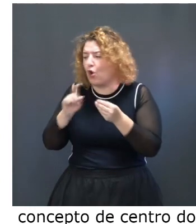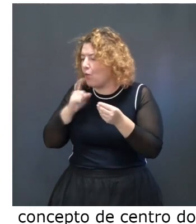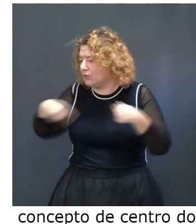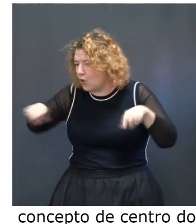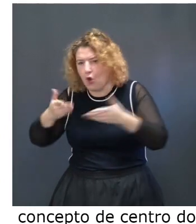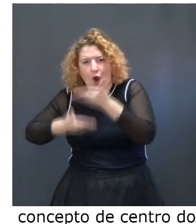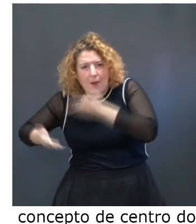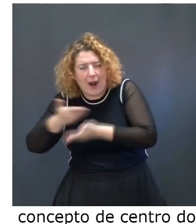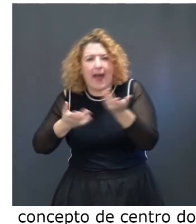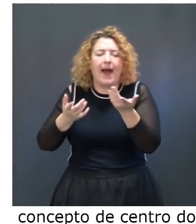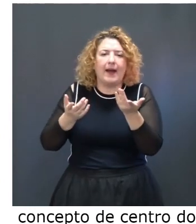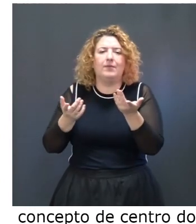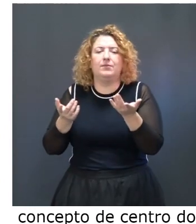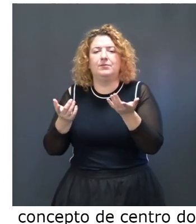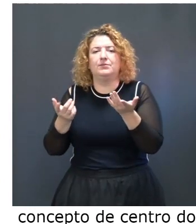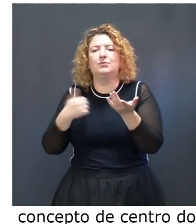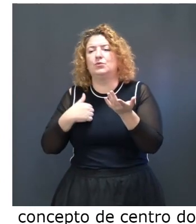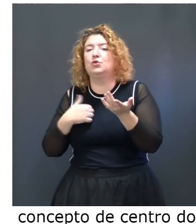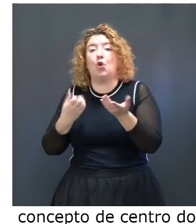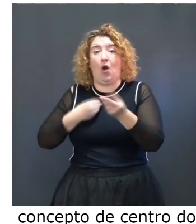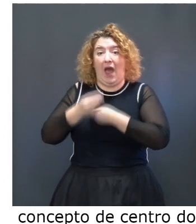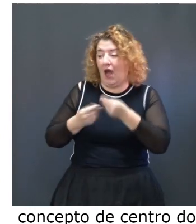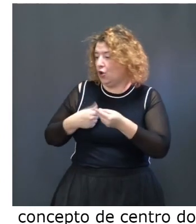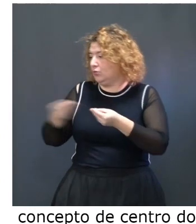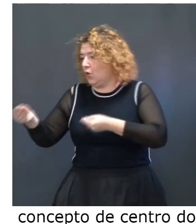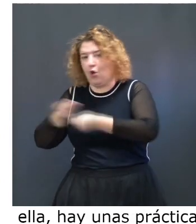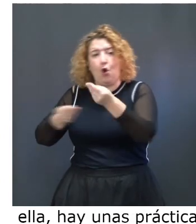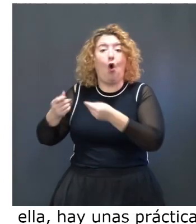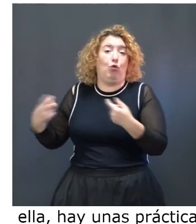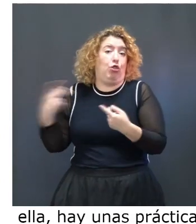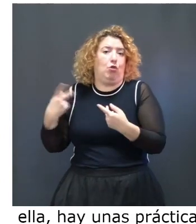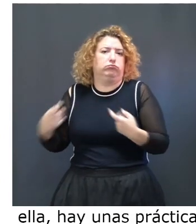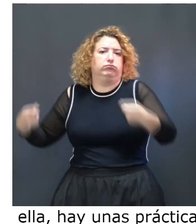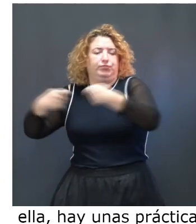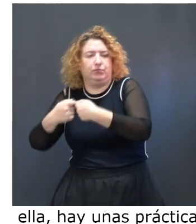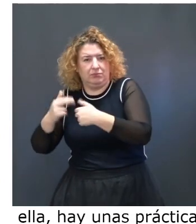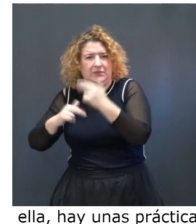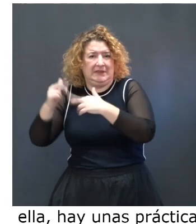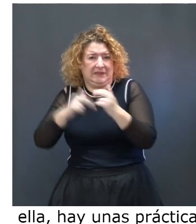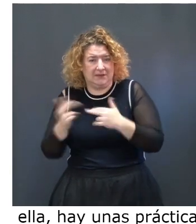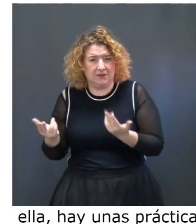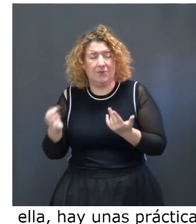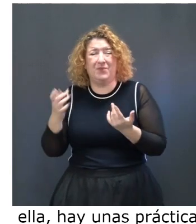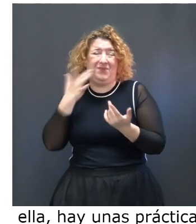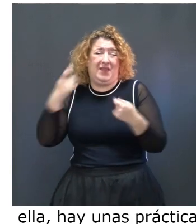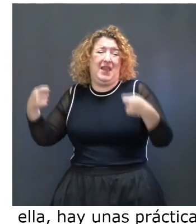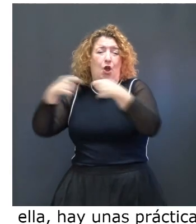hacemos juntos, y lo que yo hago te lo comparto, o lo co-creamos, un ambiente de co-creación, de